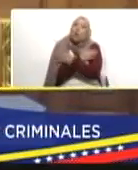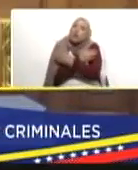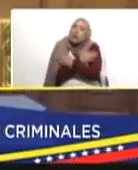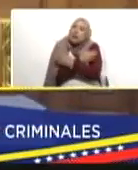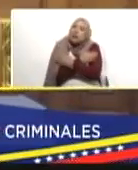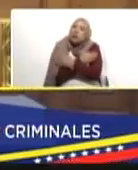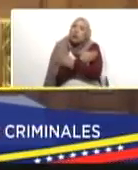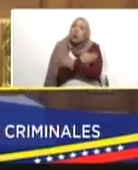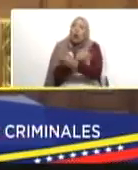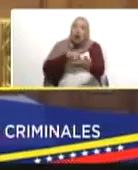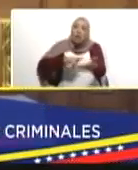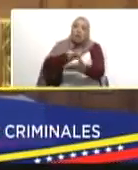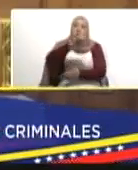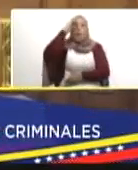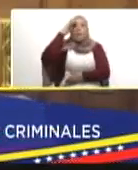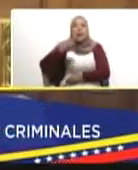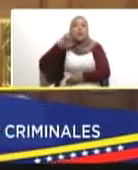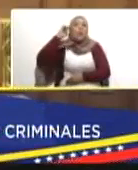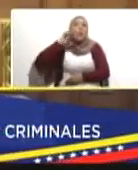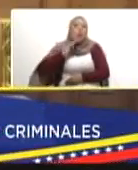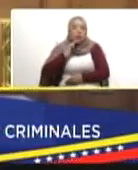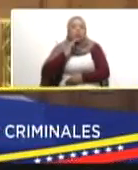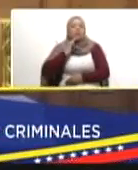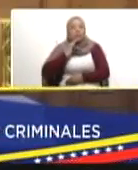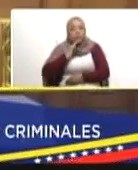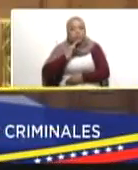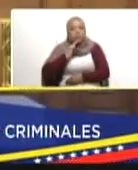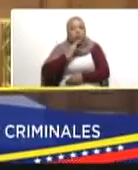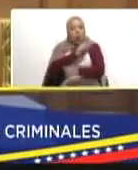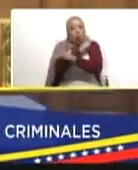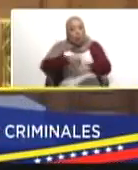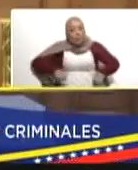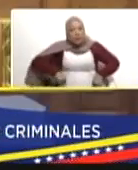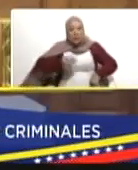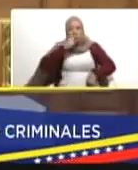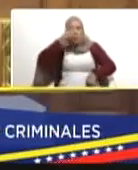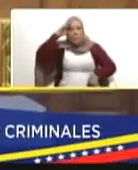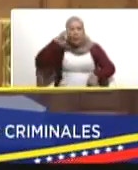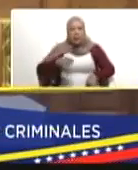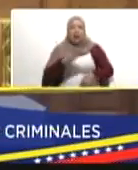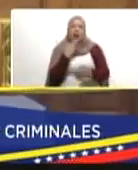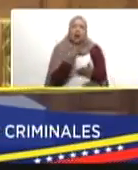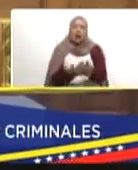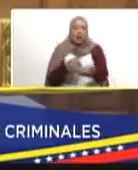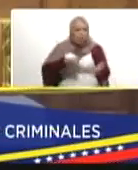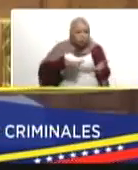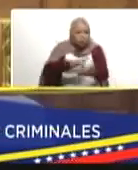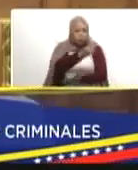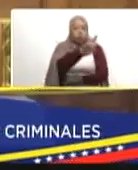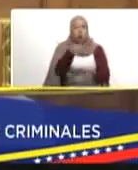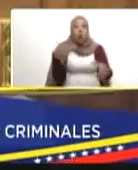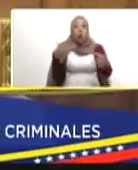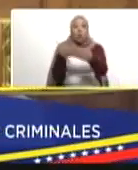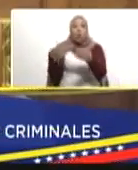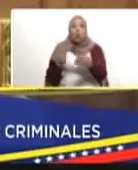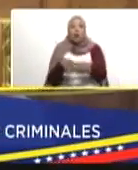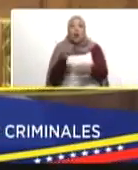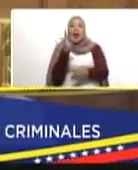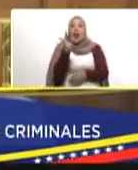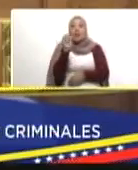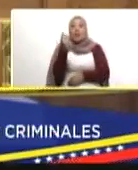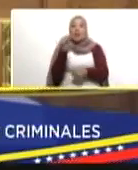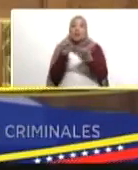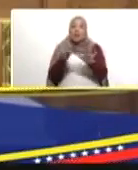a la Aviación militar bolivariana gloriosa Aviación militar que con losco y los